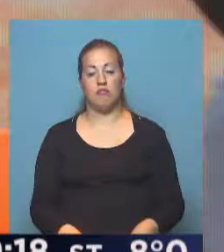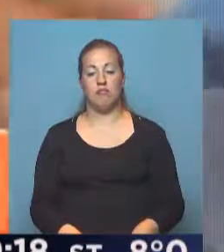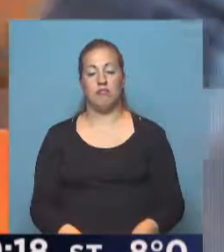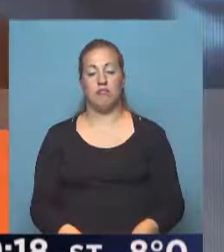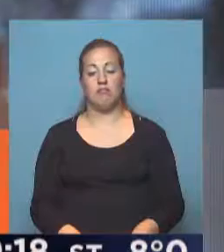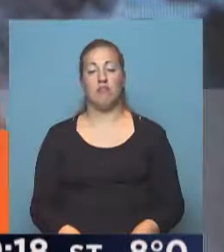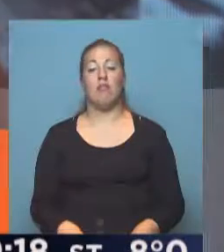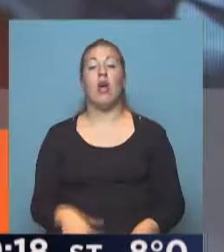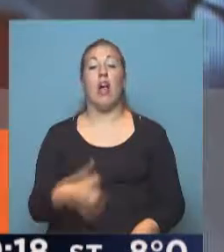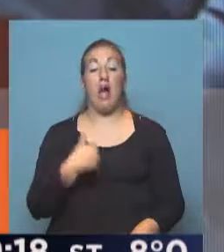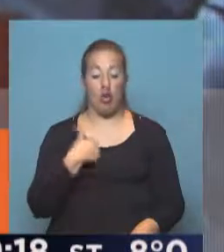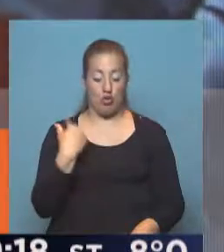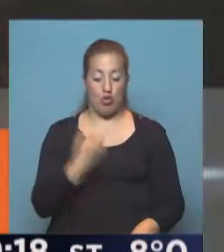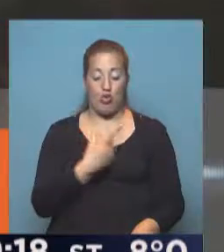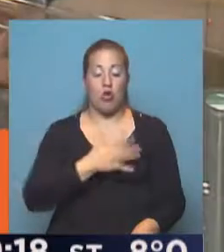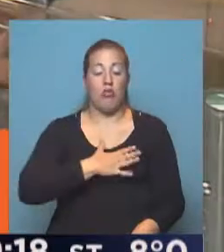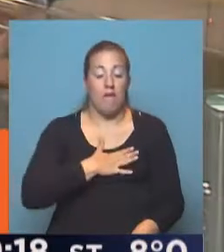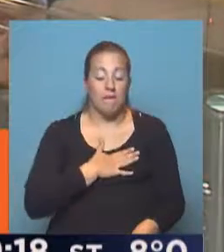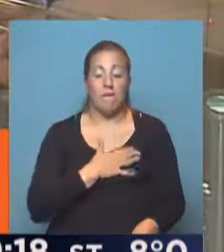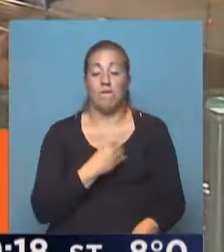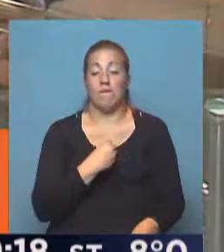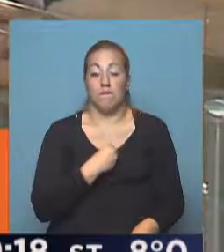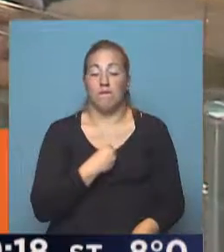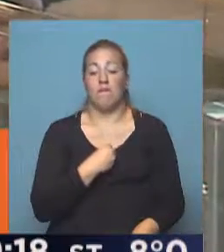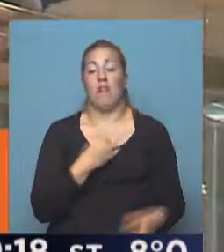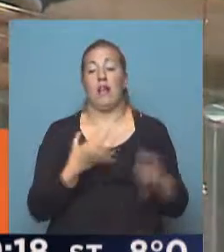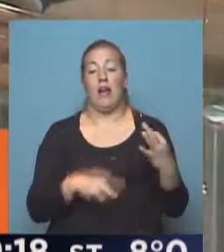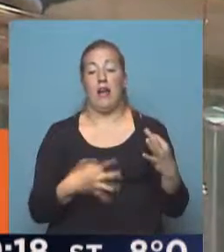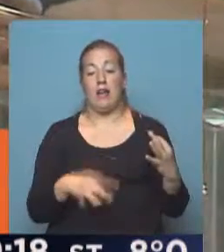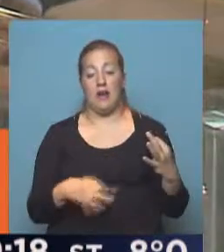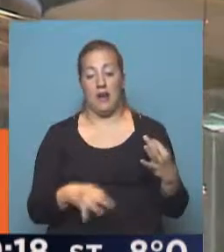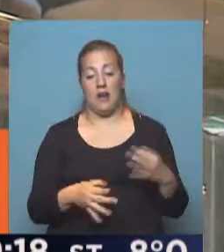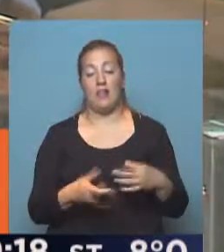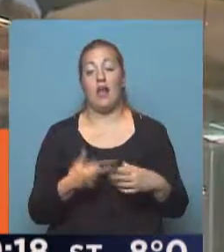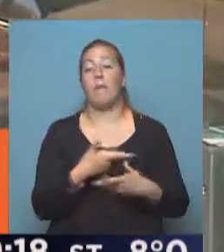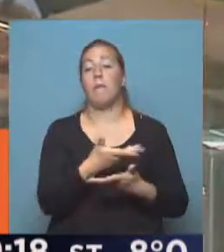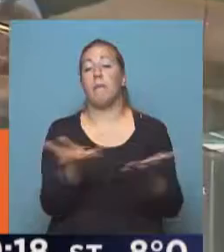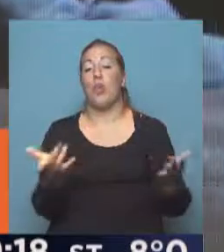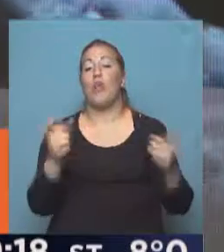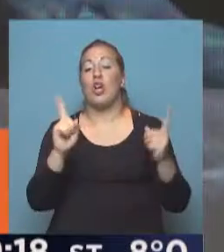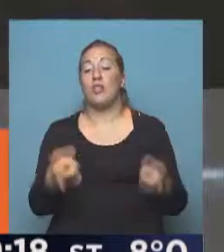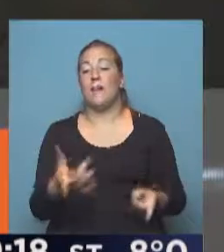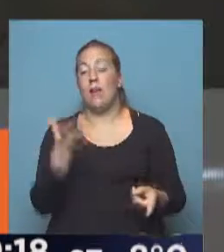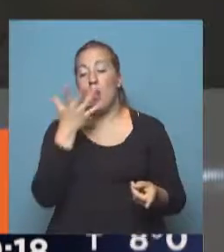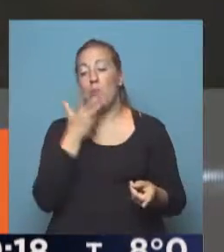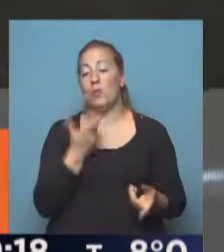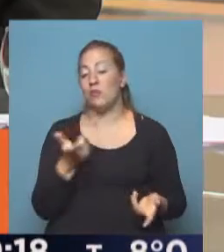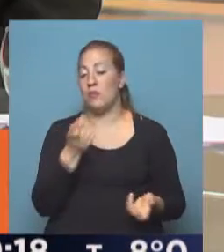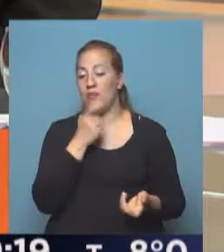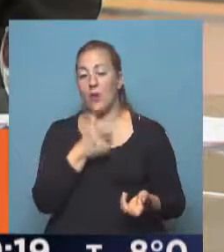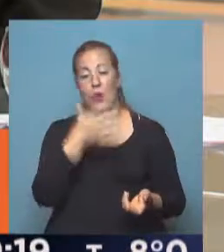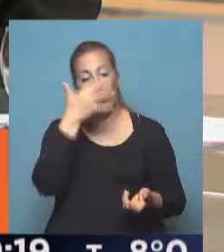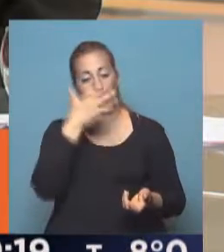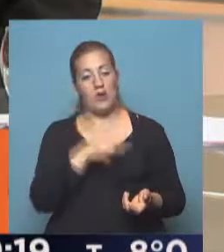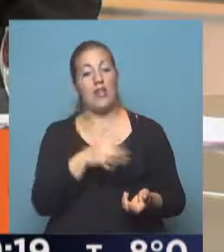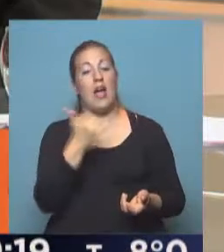nosotros la guitarra y recibimos el amor por la guitarra de parte del público eso fue todo es muy sencillo la última esto